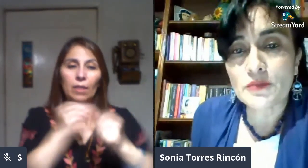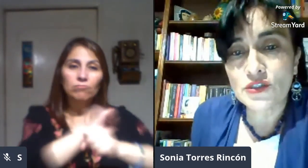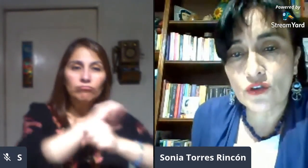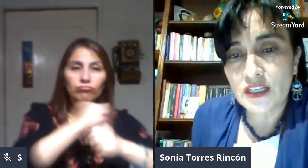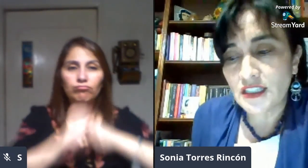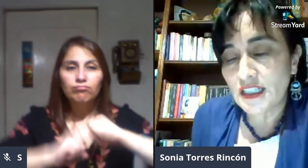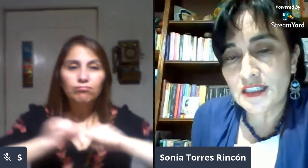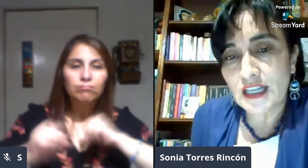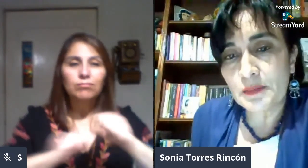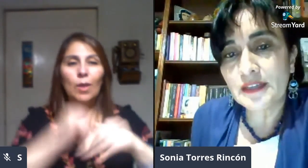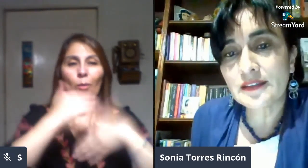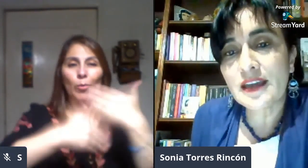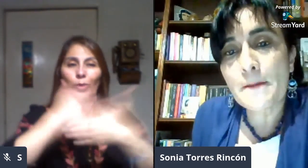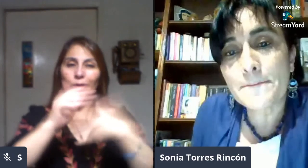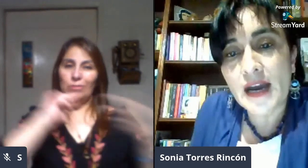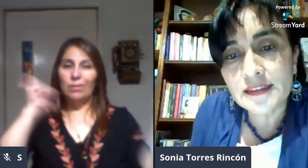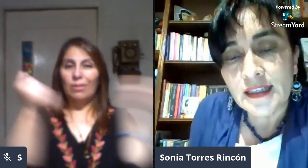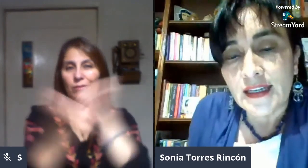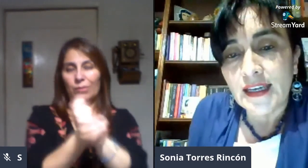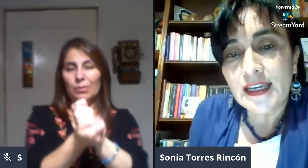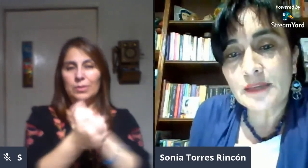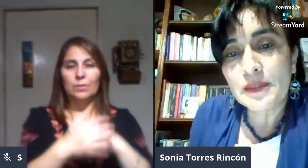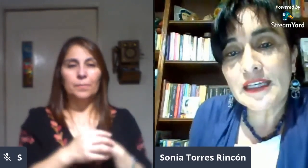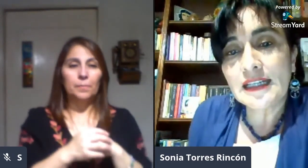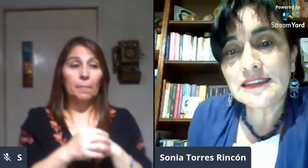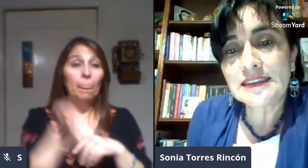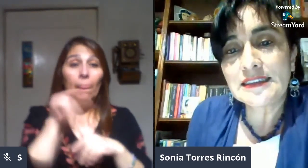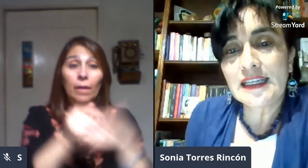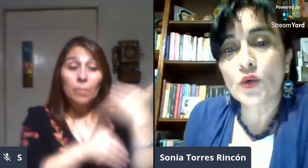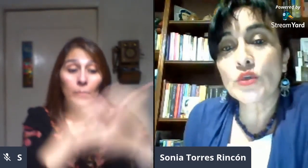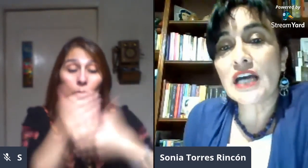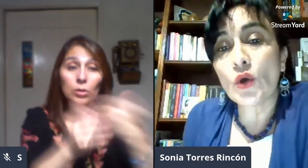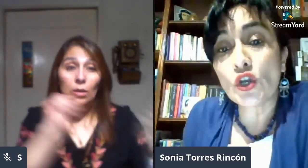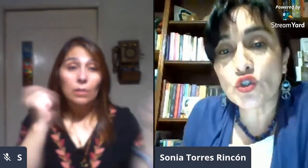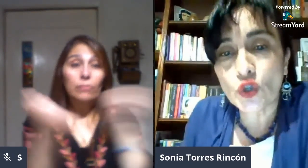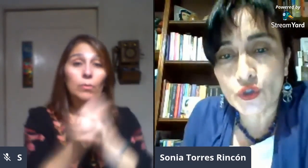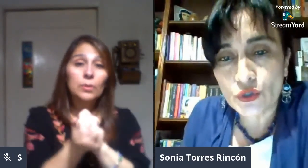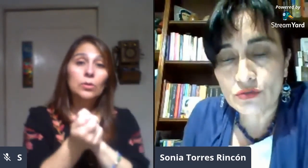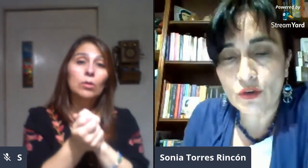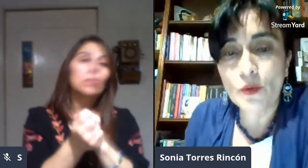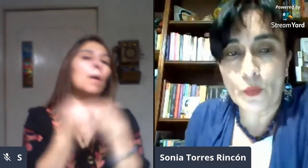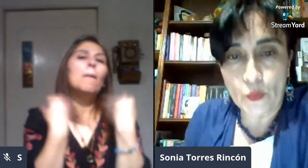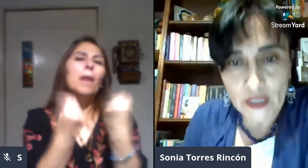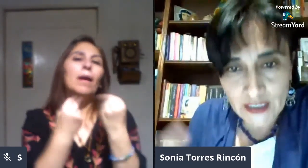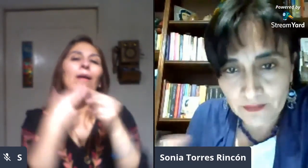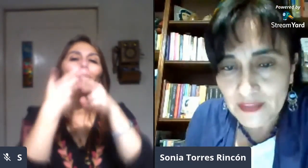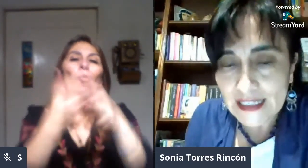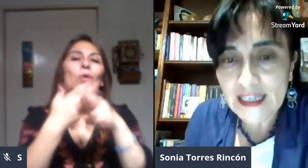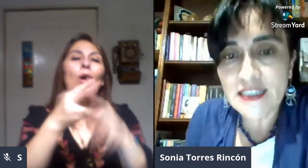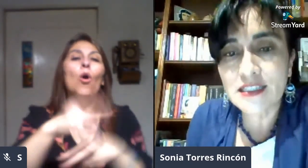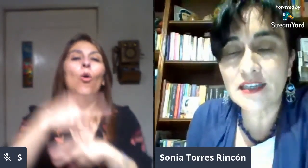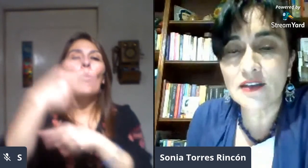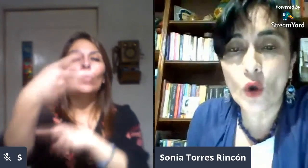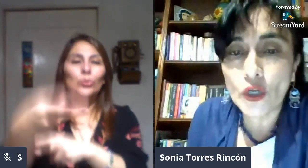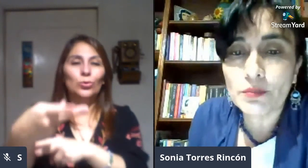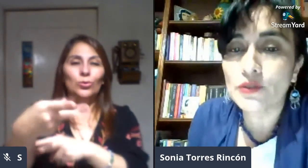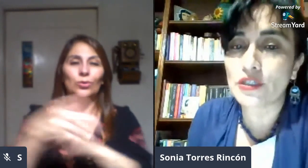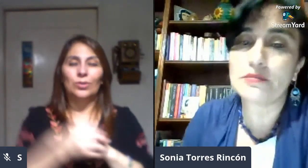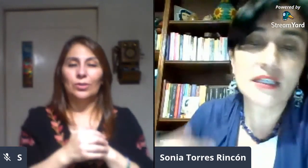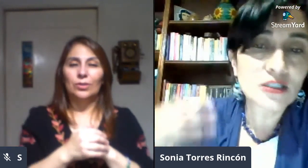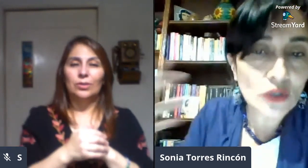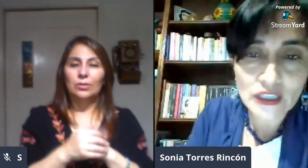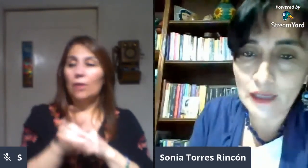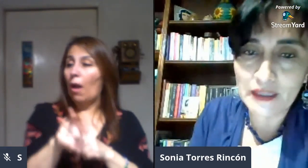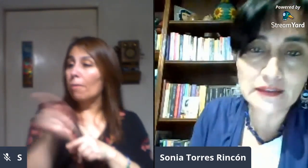Procesos de transformación que si inicialmente van en vía del cuidado de los otros, como puede leerse hoy,